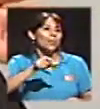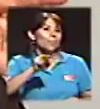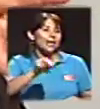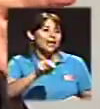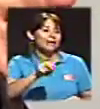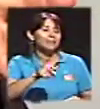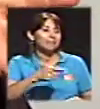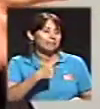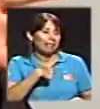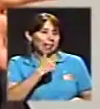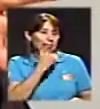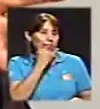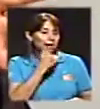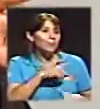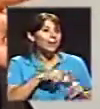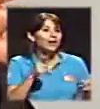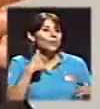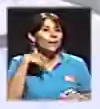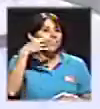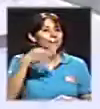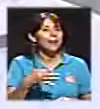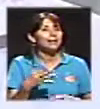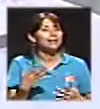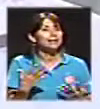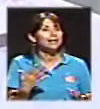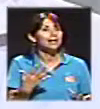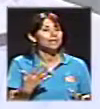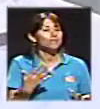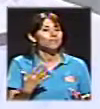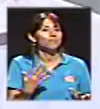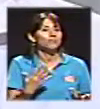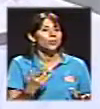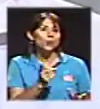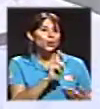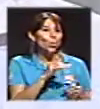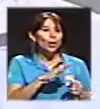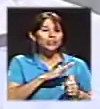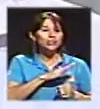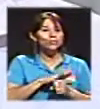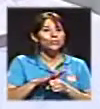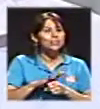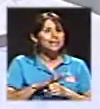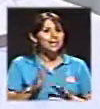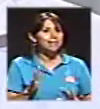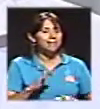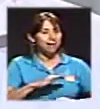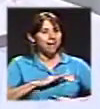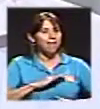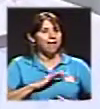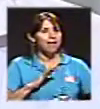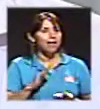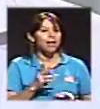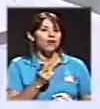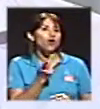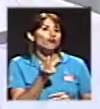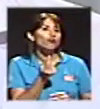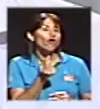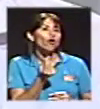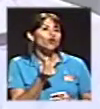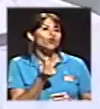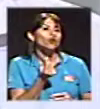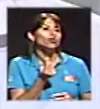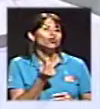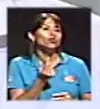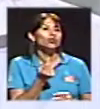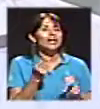Pero me parece que no es suficiente los fondos del segundo pilar,